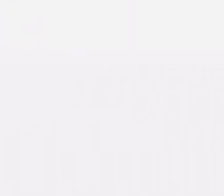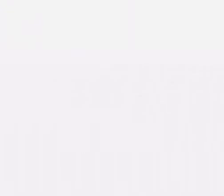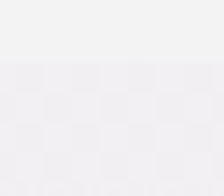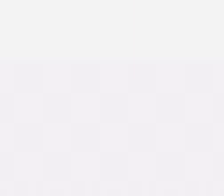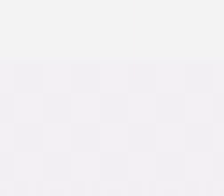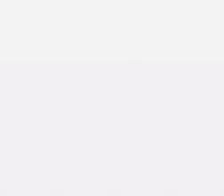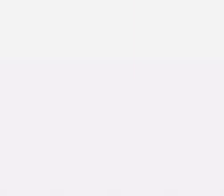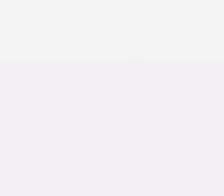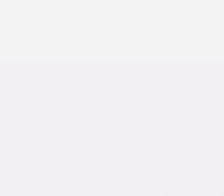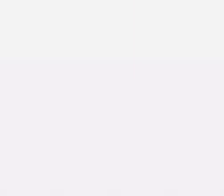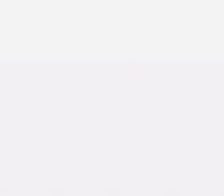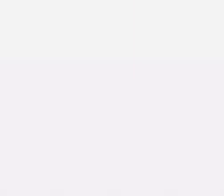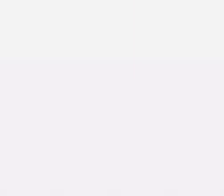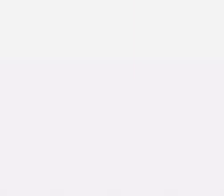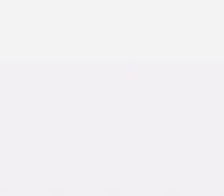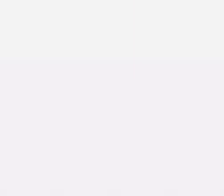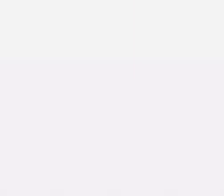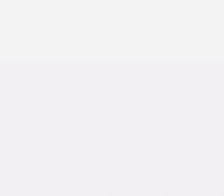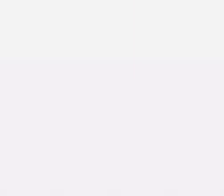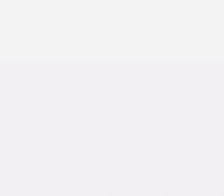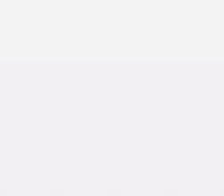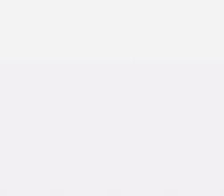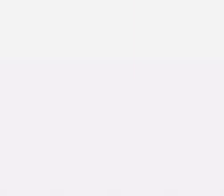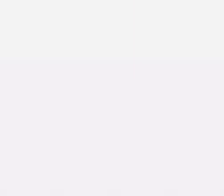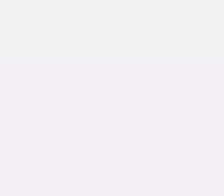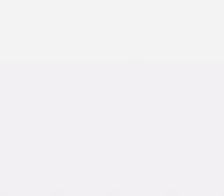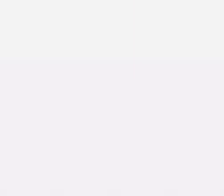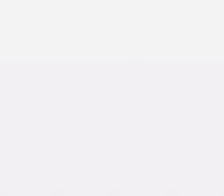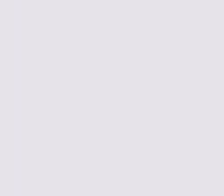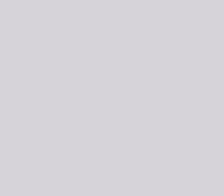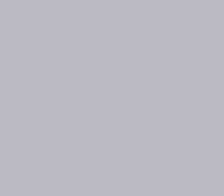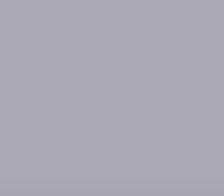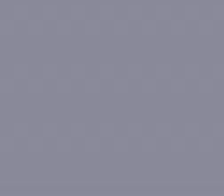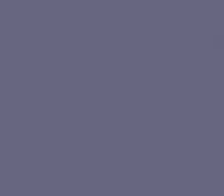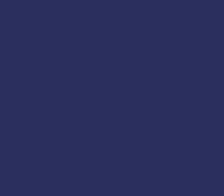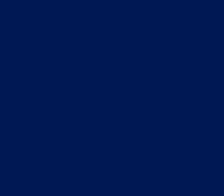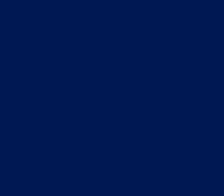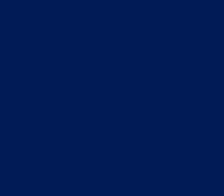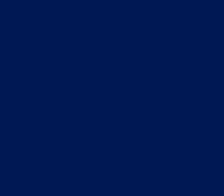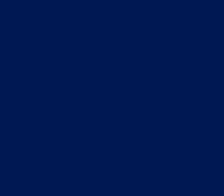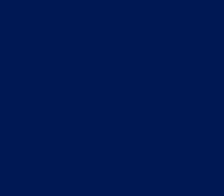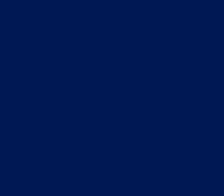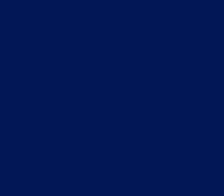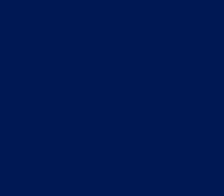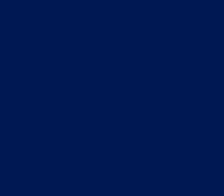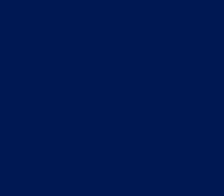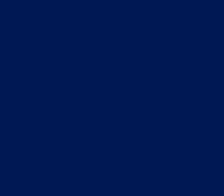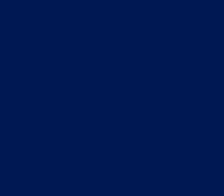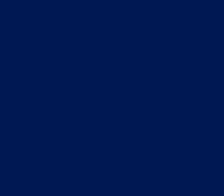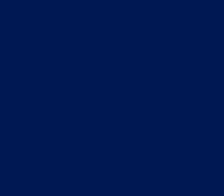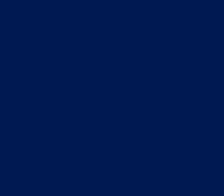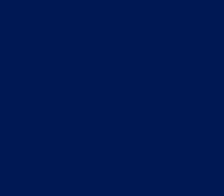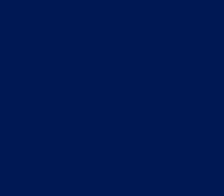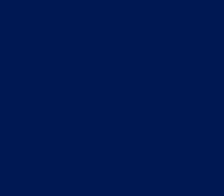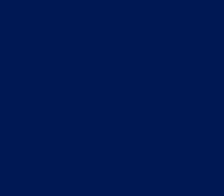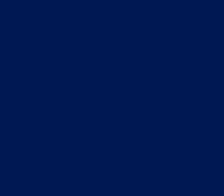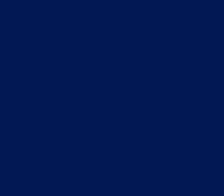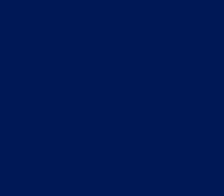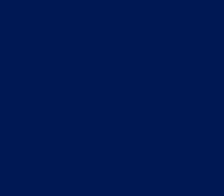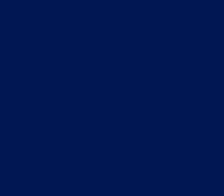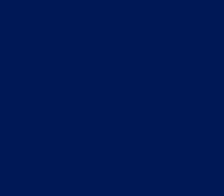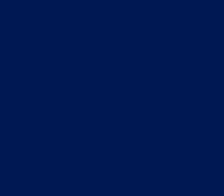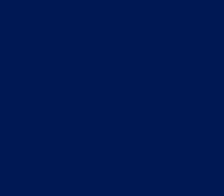Deberes y garantías del pueblo nicaragüense. Derechos sociales. Artículo 68 de la Constitución Política de la República